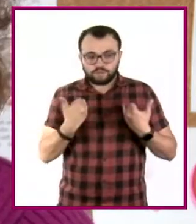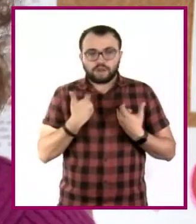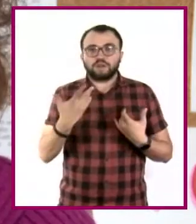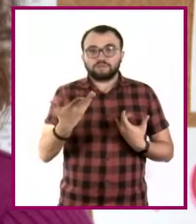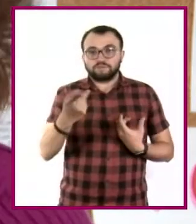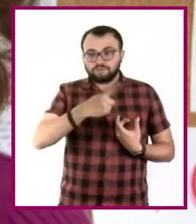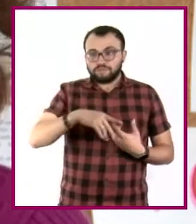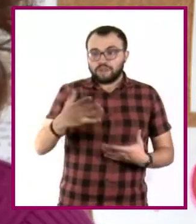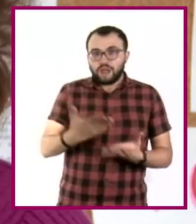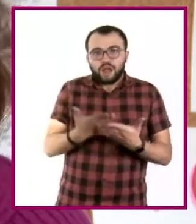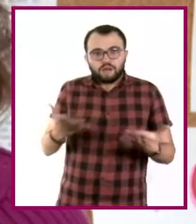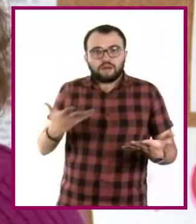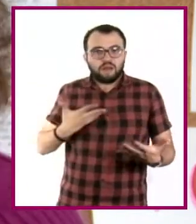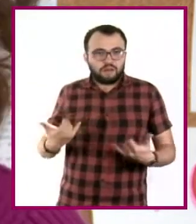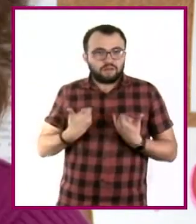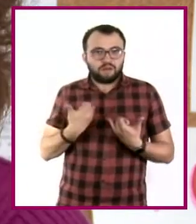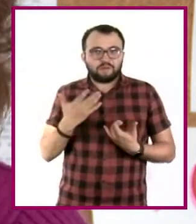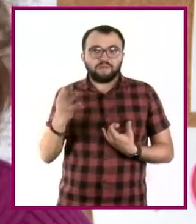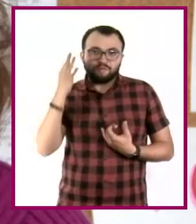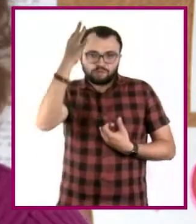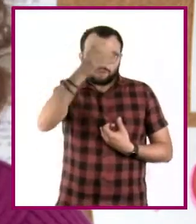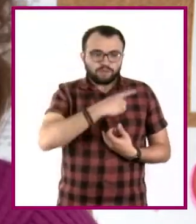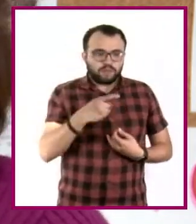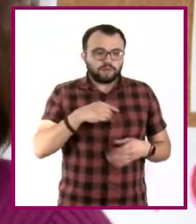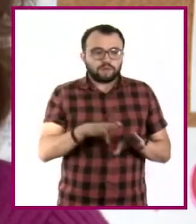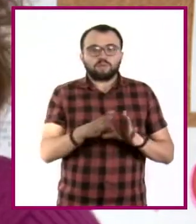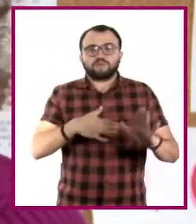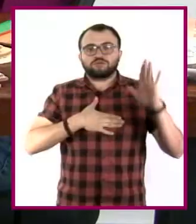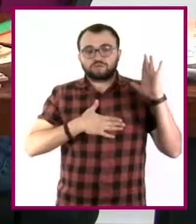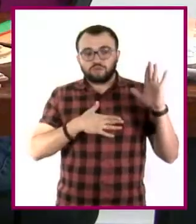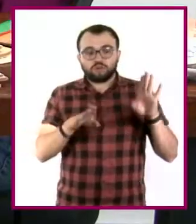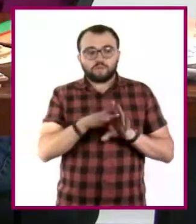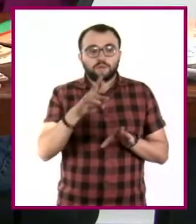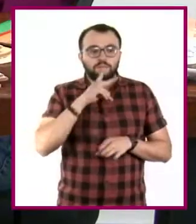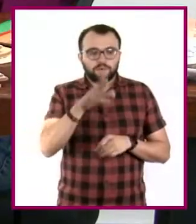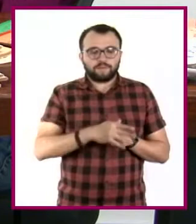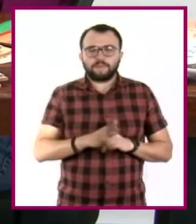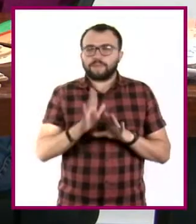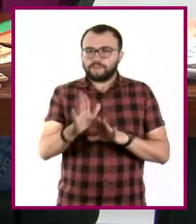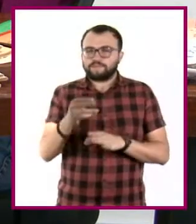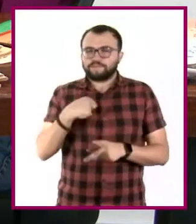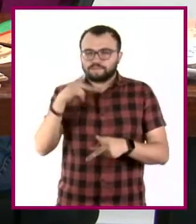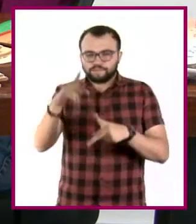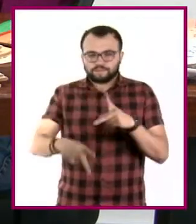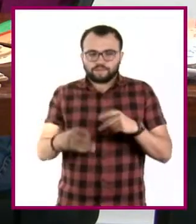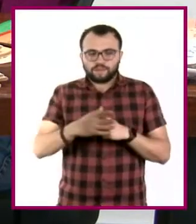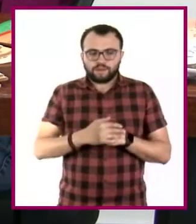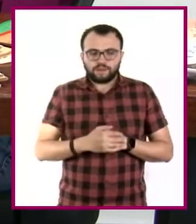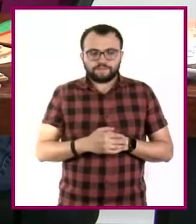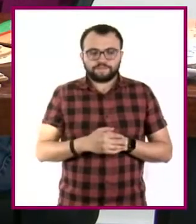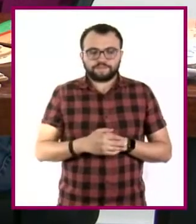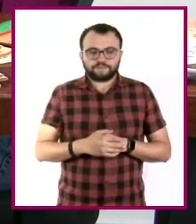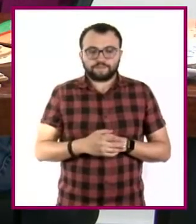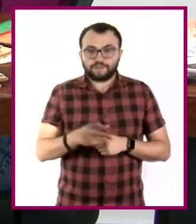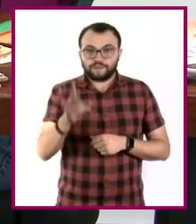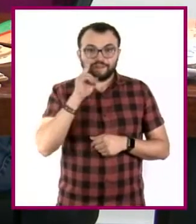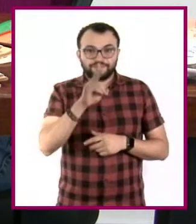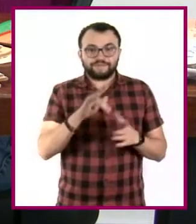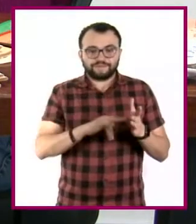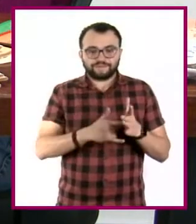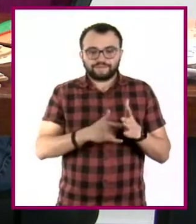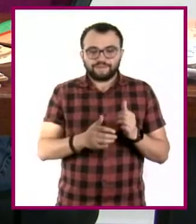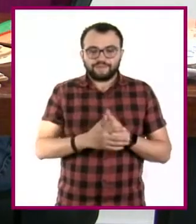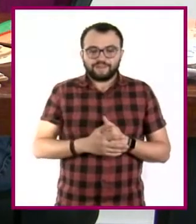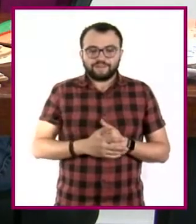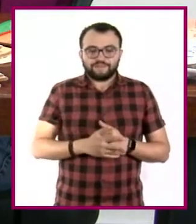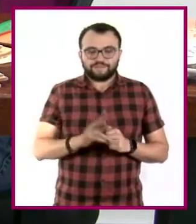avances tecnológicos y sociales, comprometido con un mejor porvenir. Perdona que te interrumpa, Frida, pero ¿ya viste qué hora es?